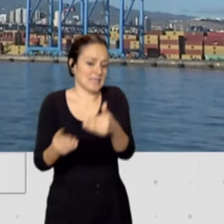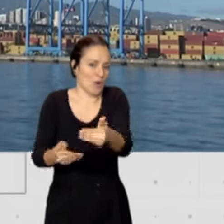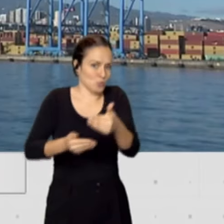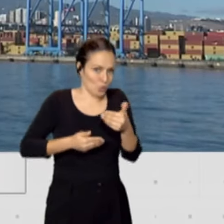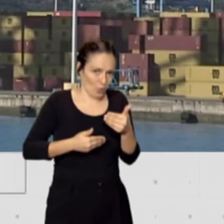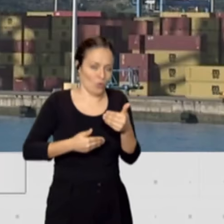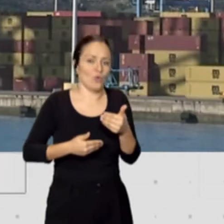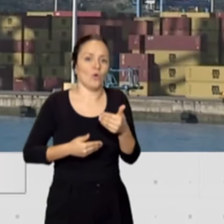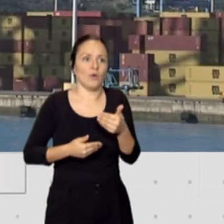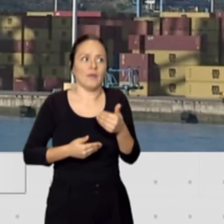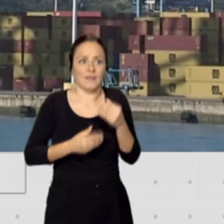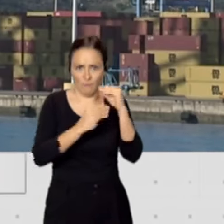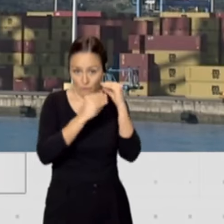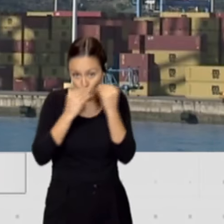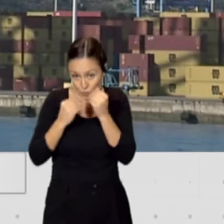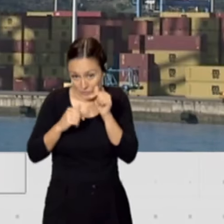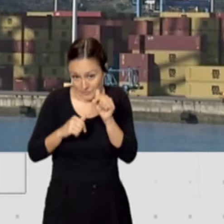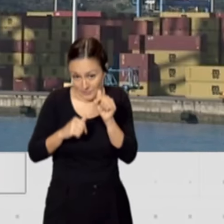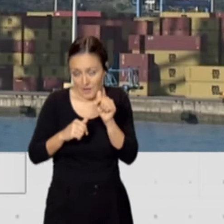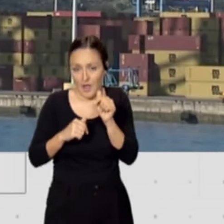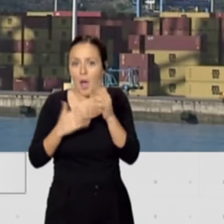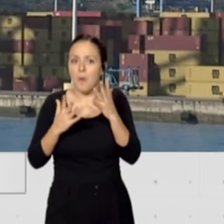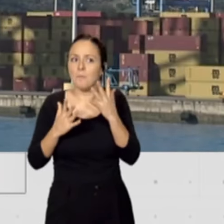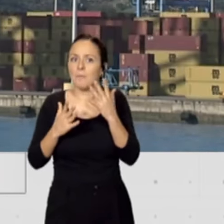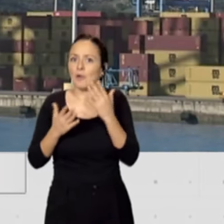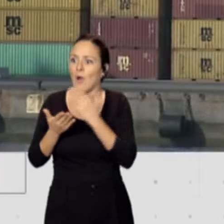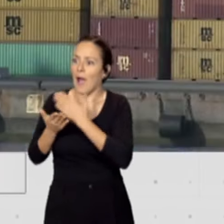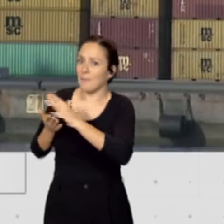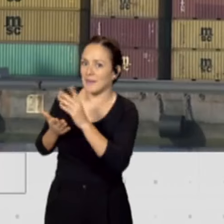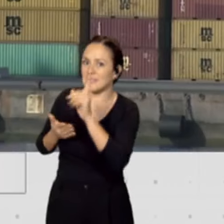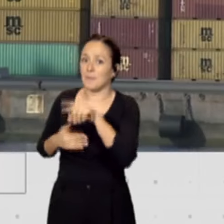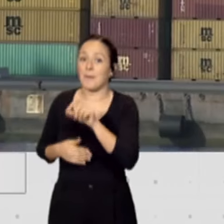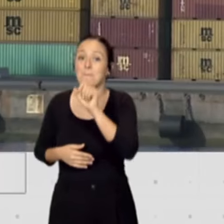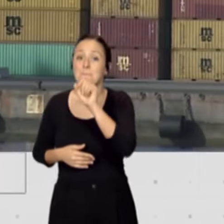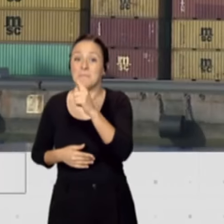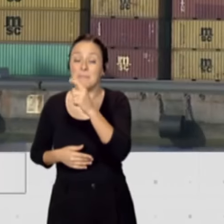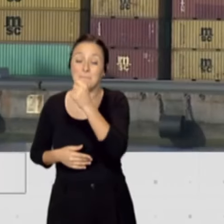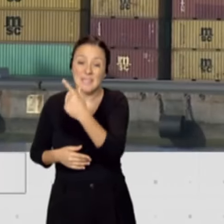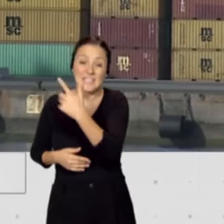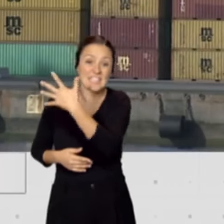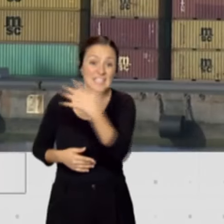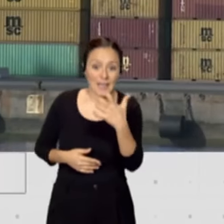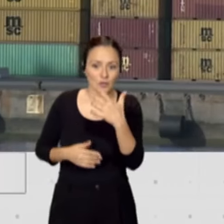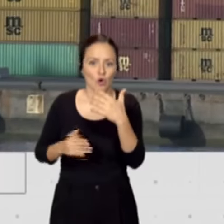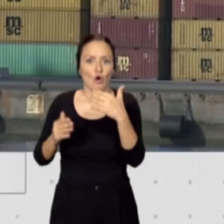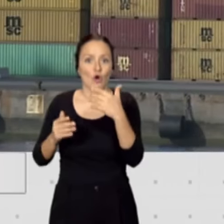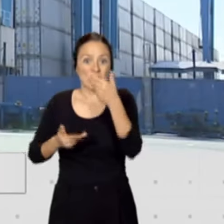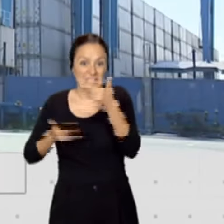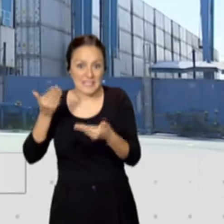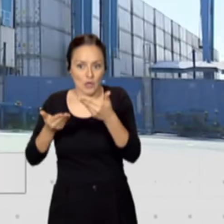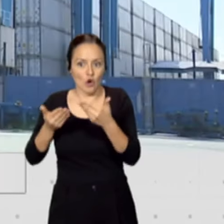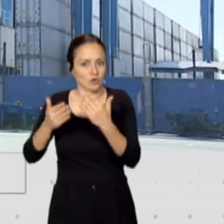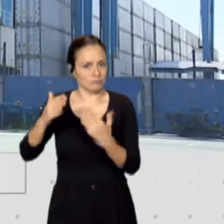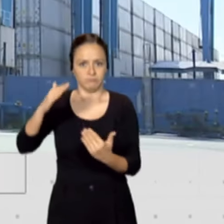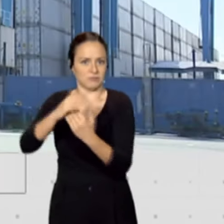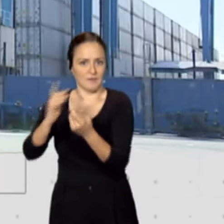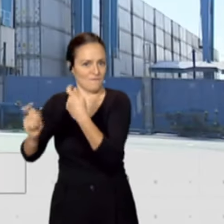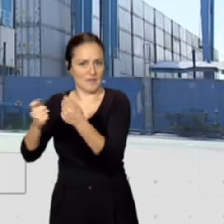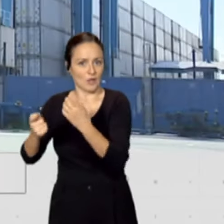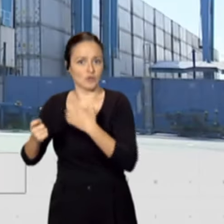sandía pero otra parte mucho más Grand eran 100 kg los que lograron paralizar pero muchos más Los que ya se habían